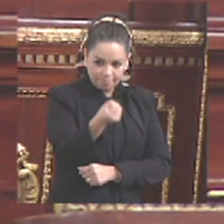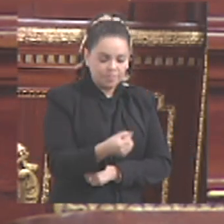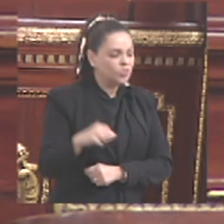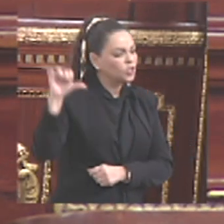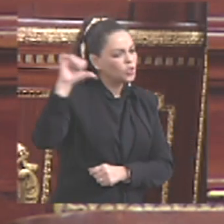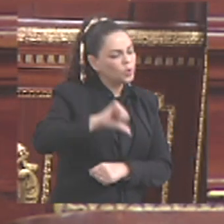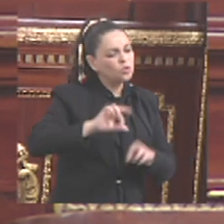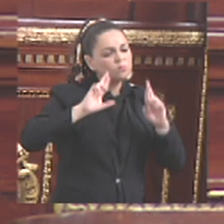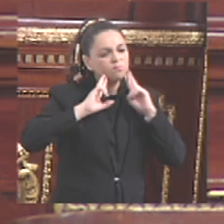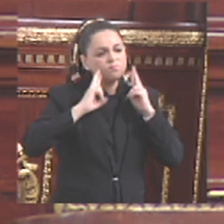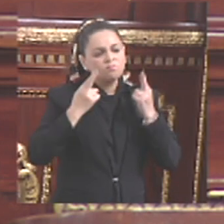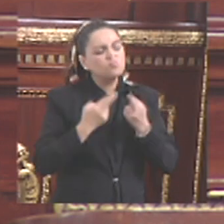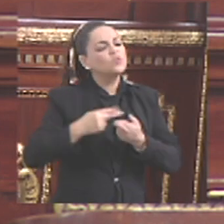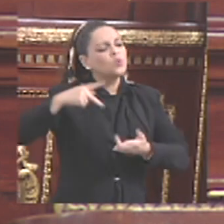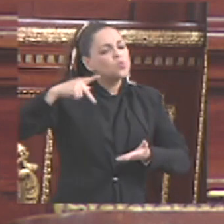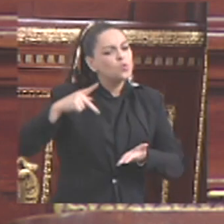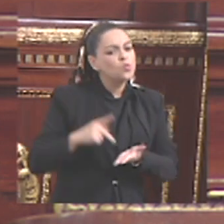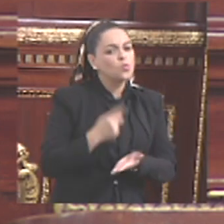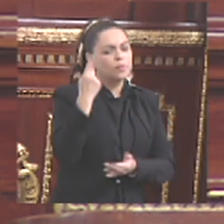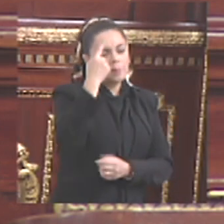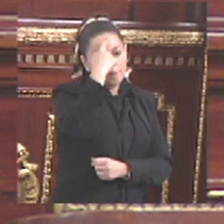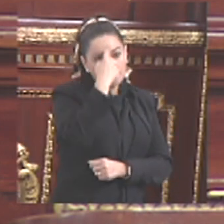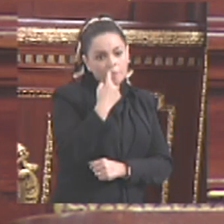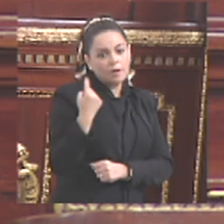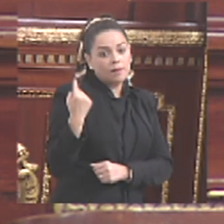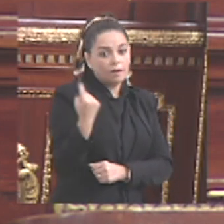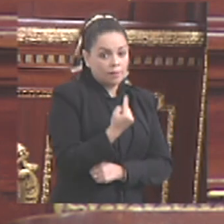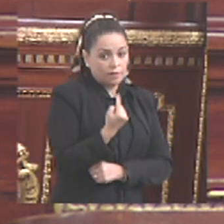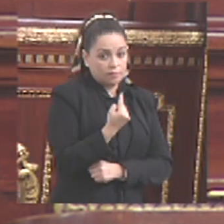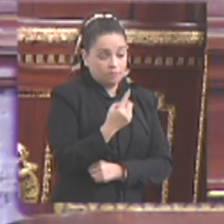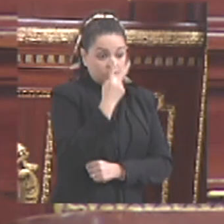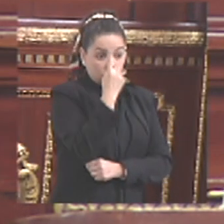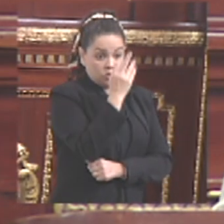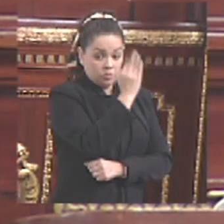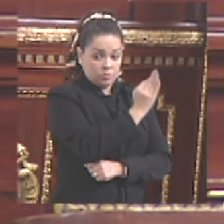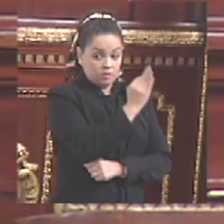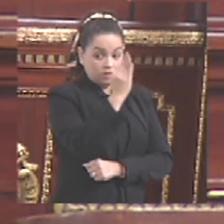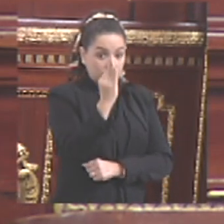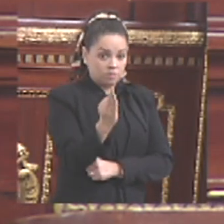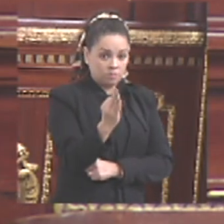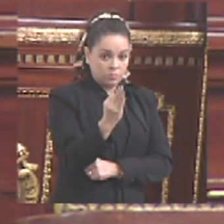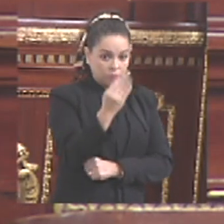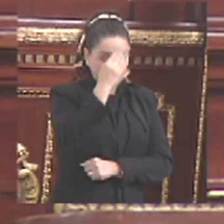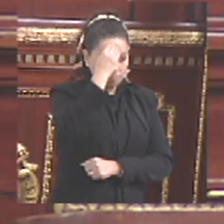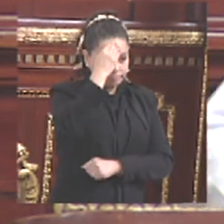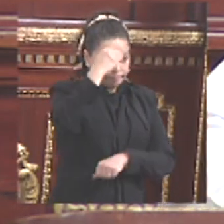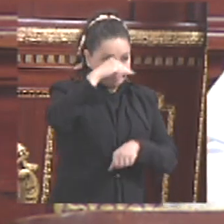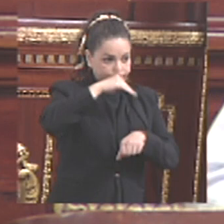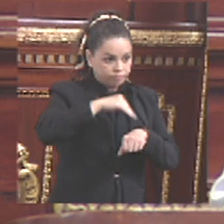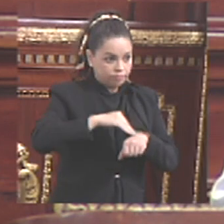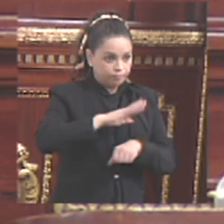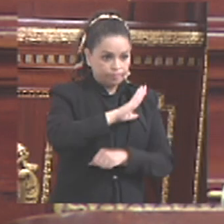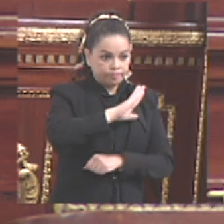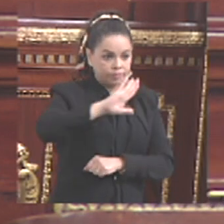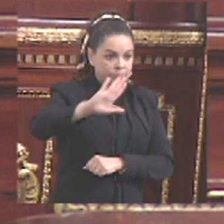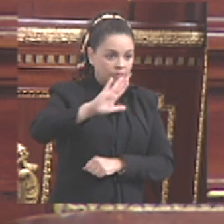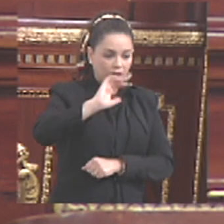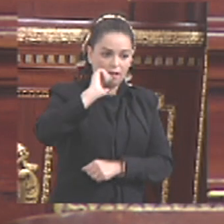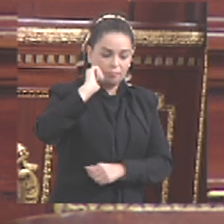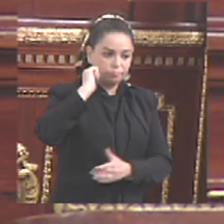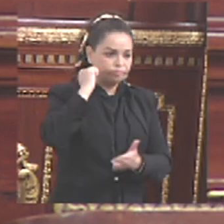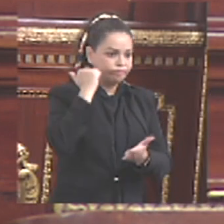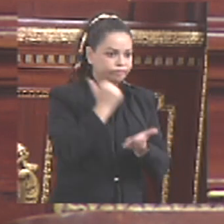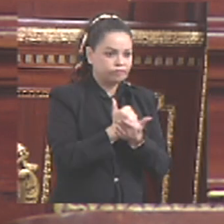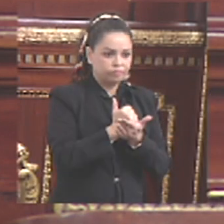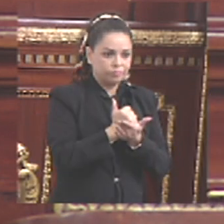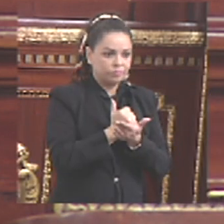más para conmemorar y recordar dos fechas que quedaron grabadas en la historia de nuestra ciudad: